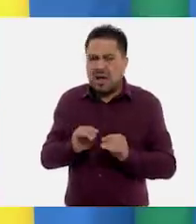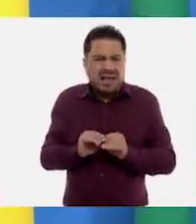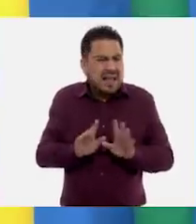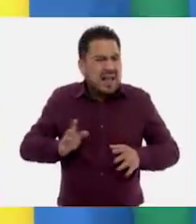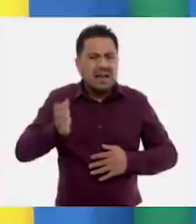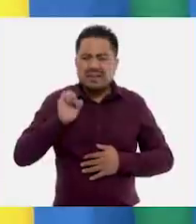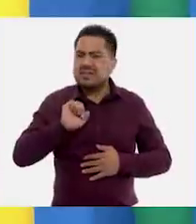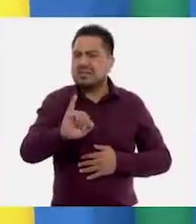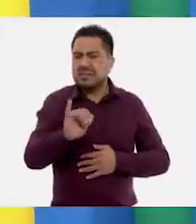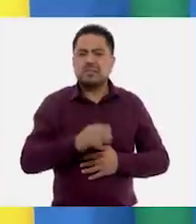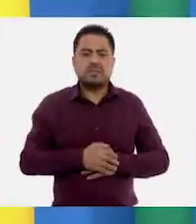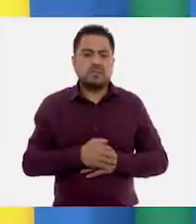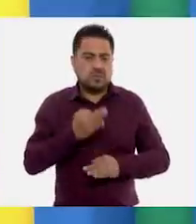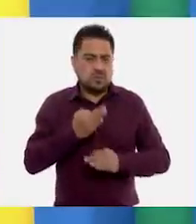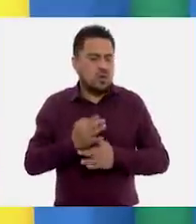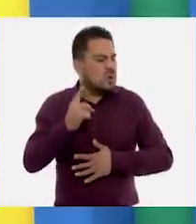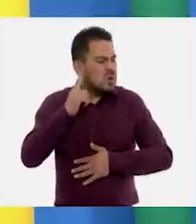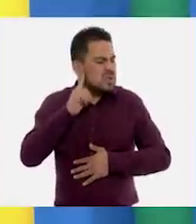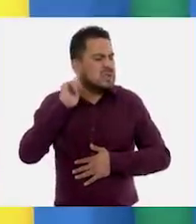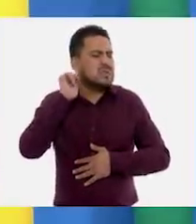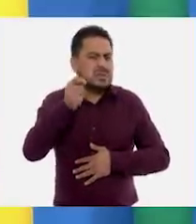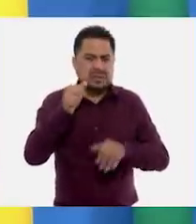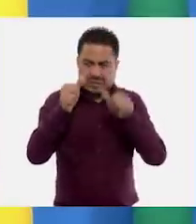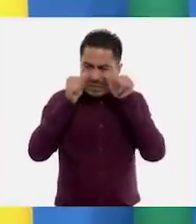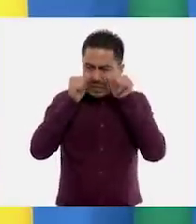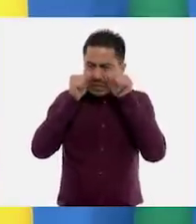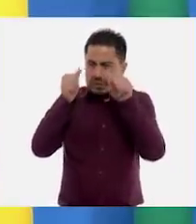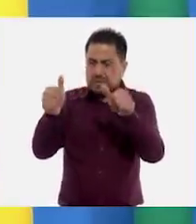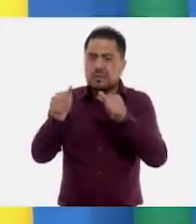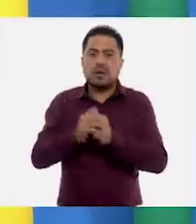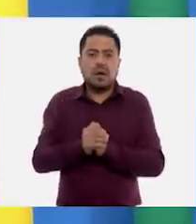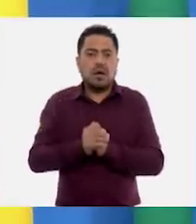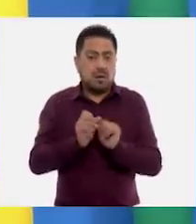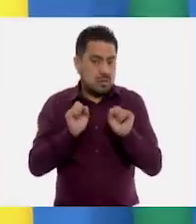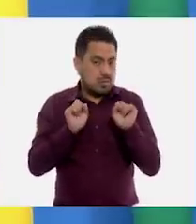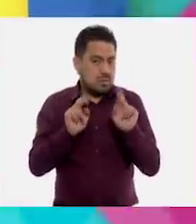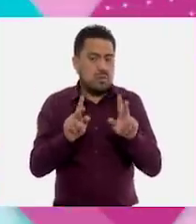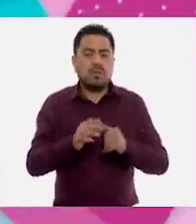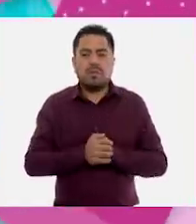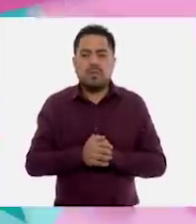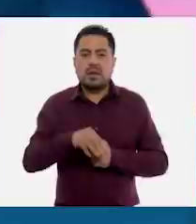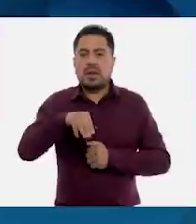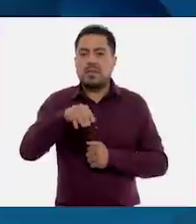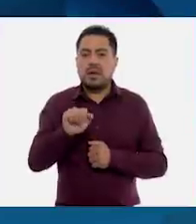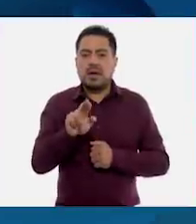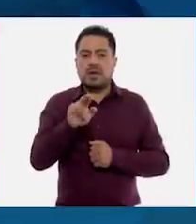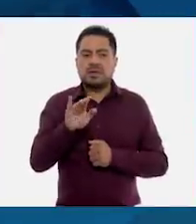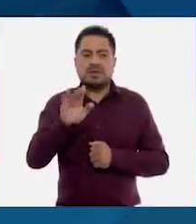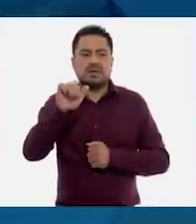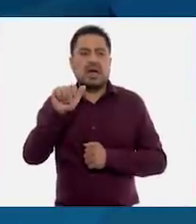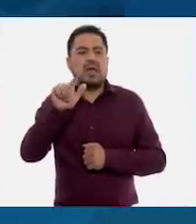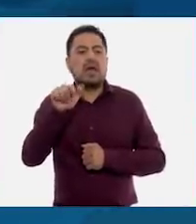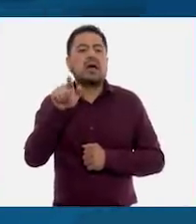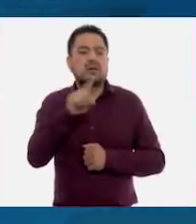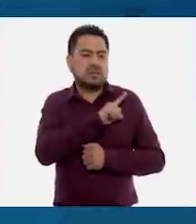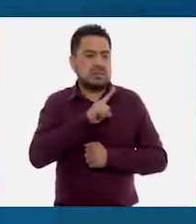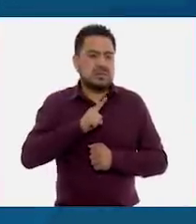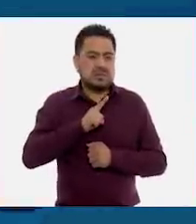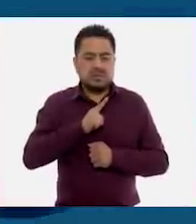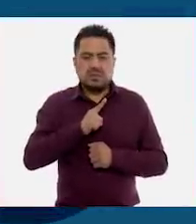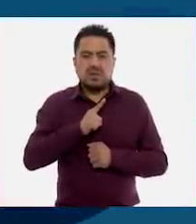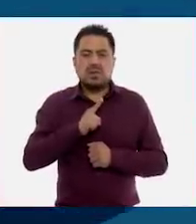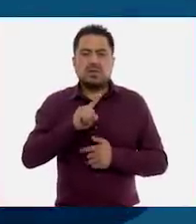por supuesto. Pues vamos a escucharla muy atentos. Perfecto. Marisela tiene que llenar